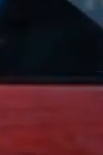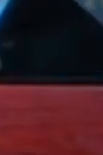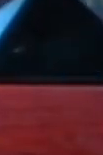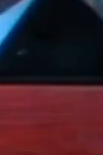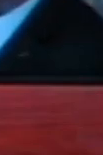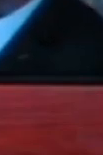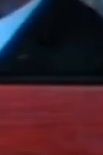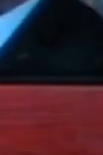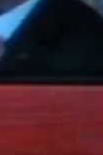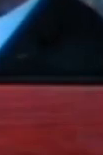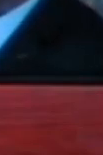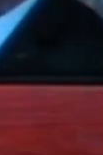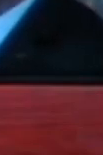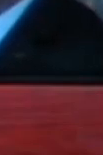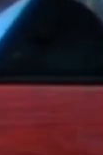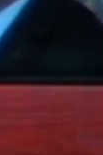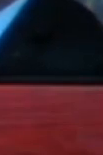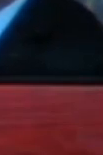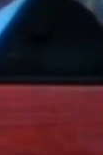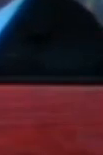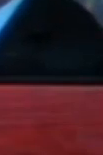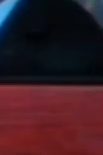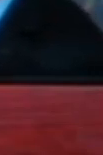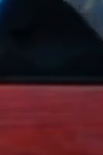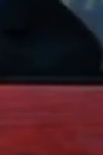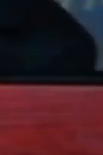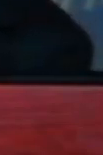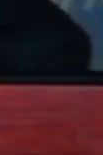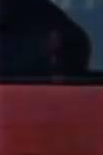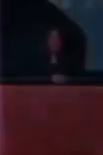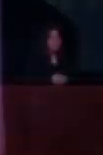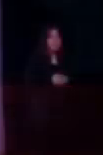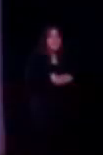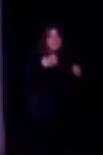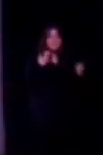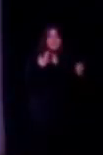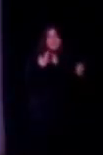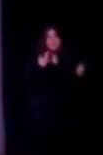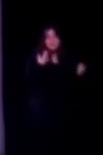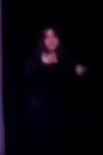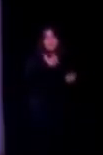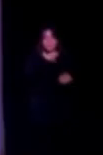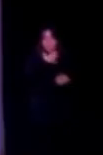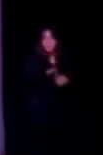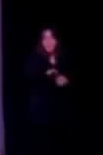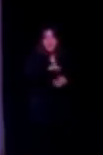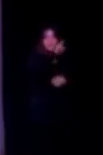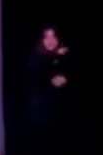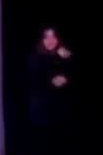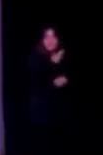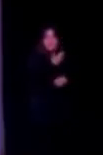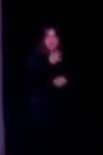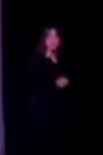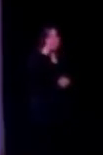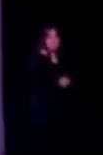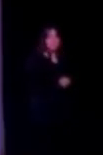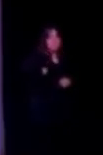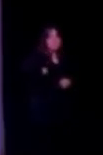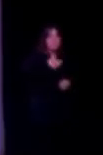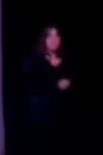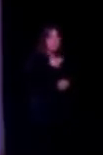de sus necesidades y de la conciencia de sus necesidades. ¿Y qué? Y ahí a lo mejor sale lo mismo. Salen los métodos de lectura global, salen los